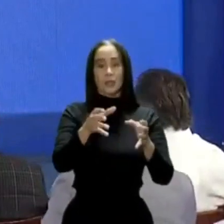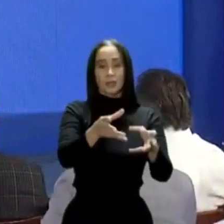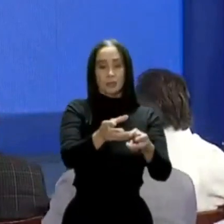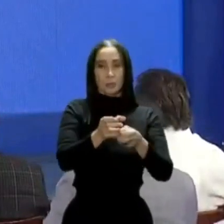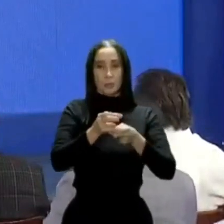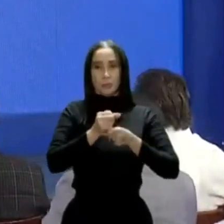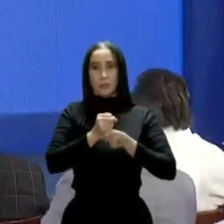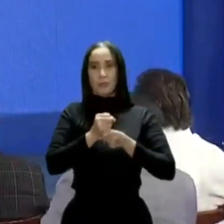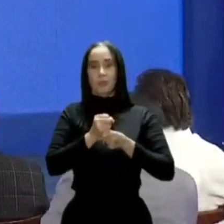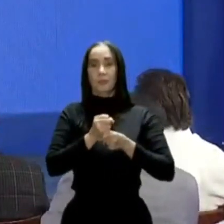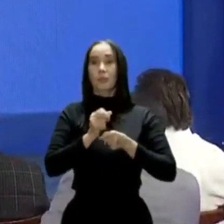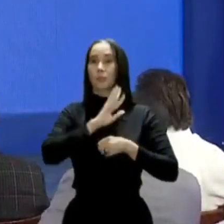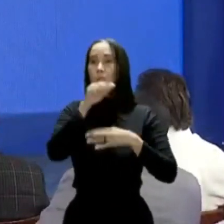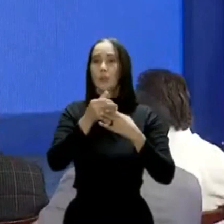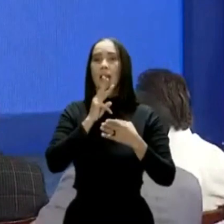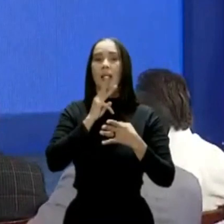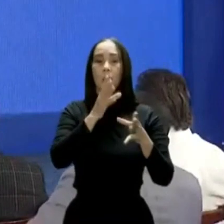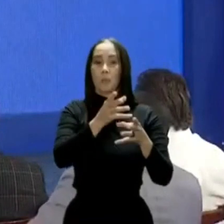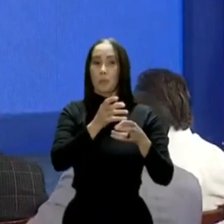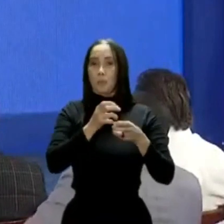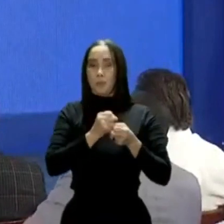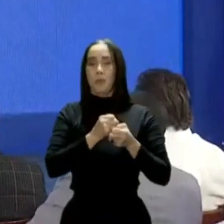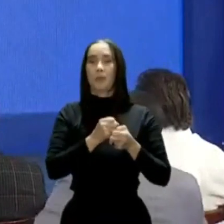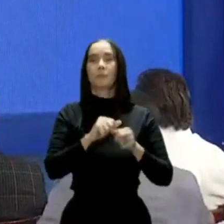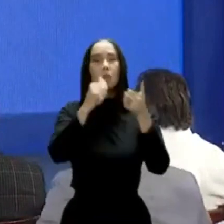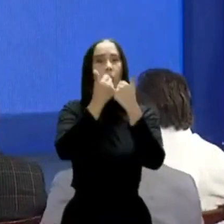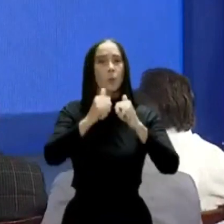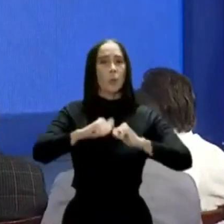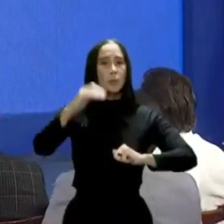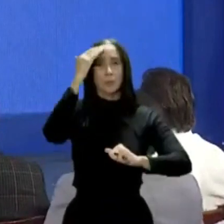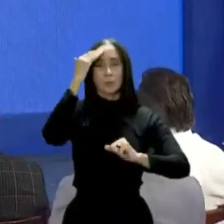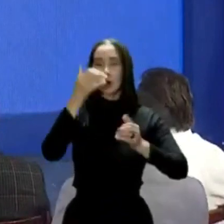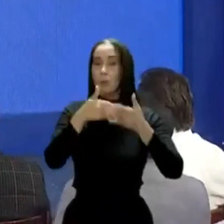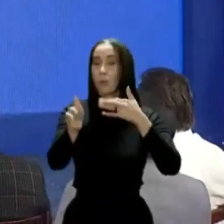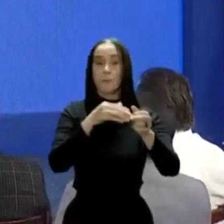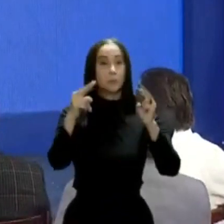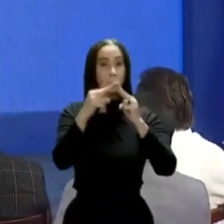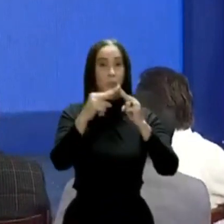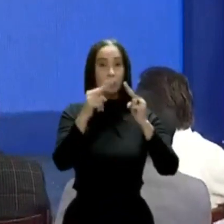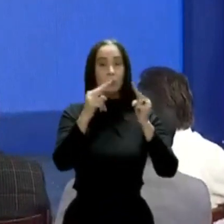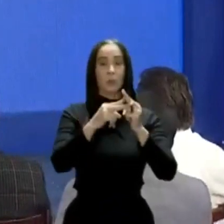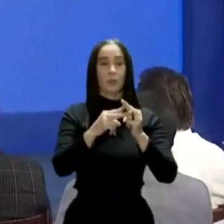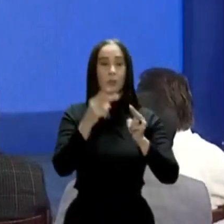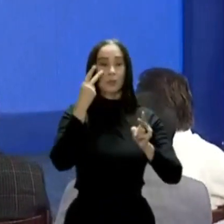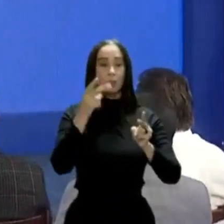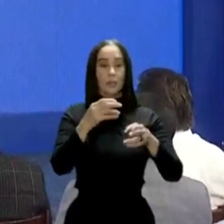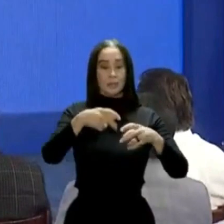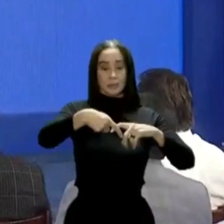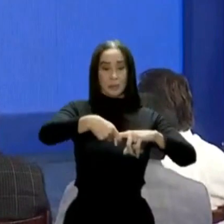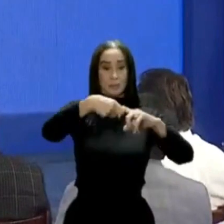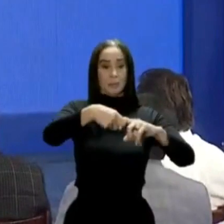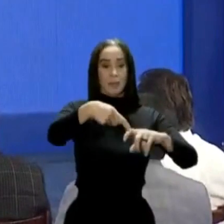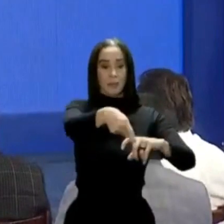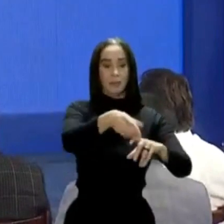toma. Evidentemente, cualquier persona sin tener conocimiento, si se represa el río aquí